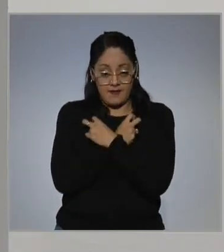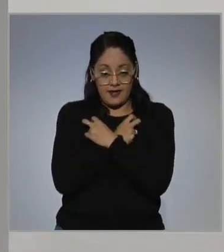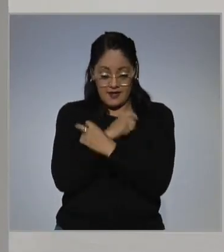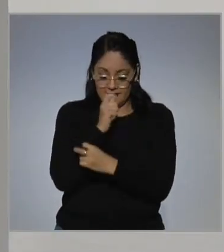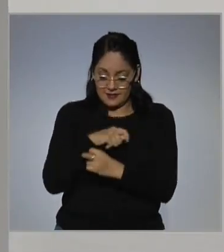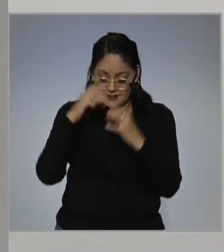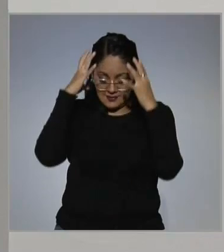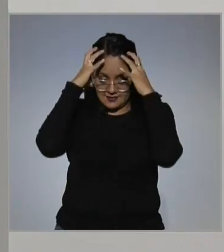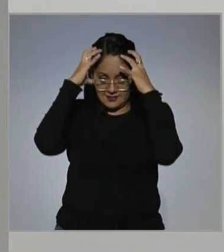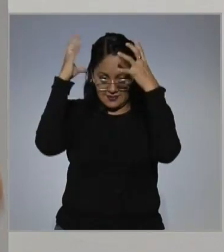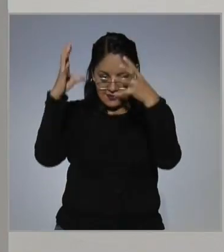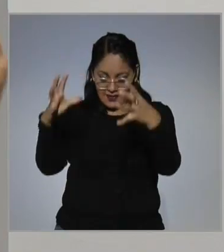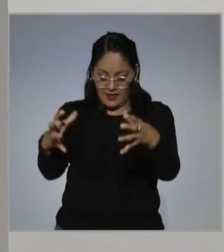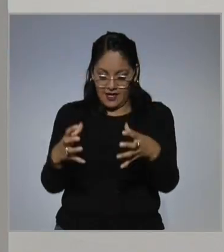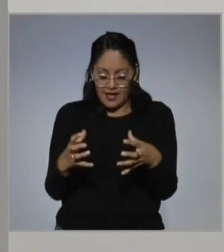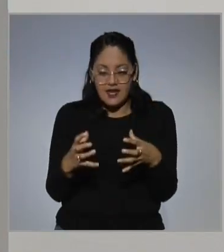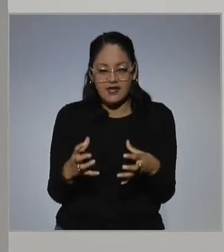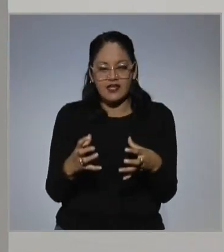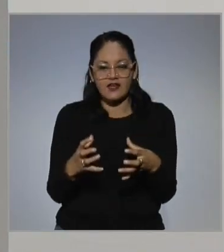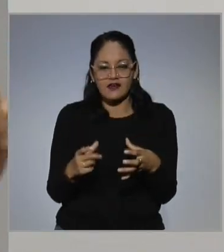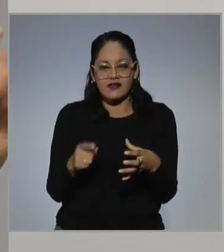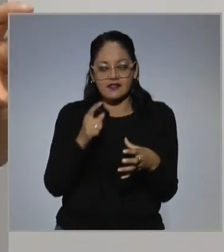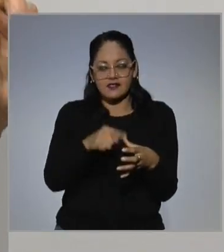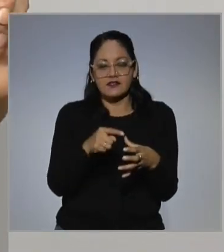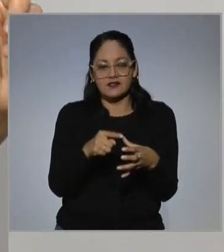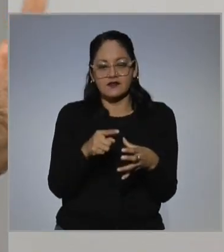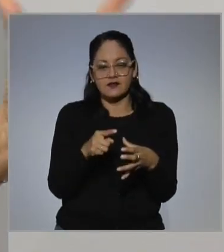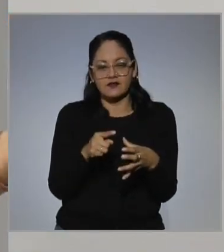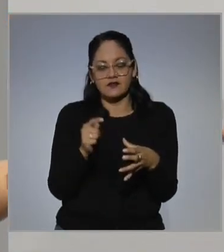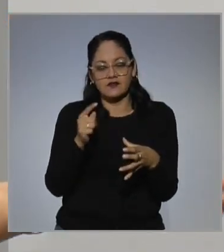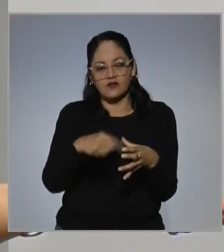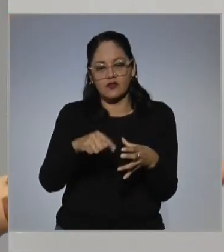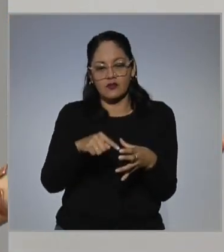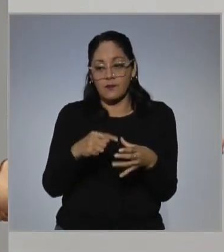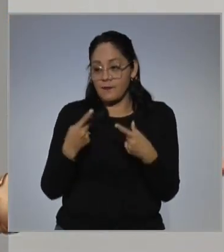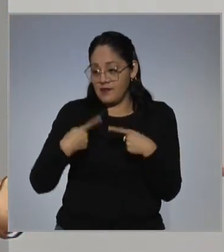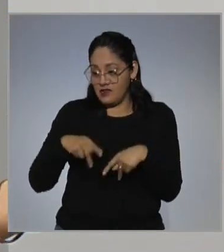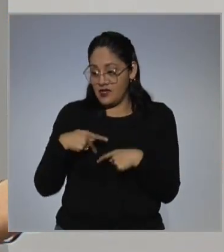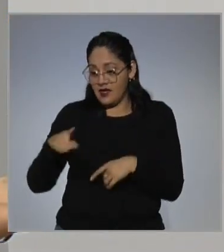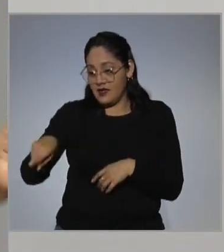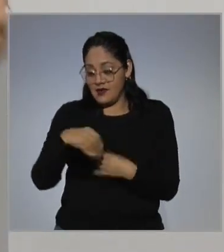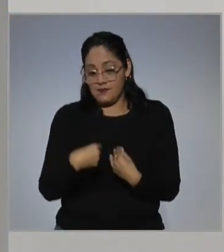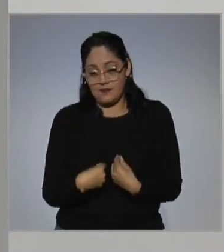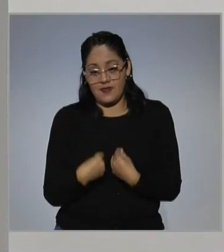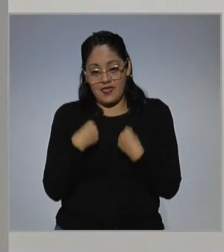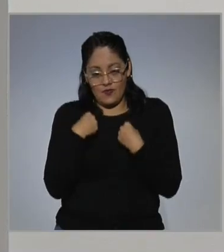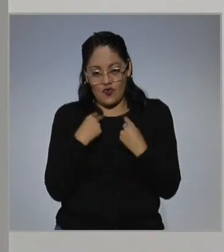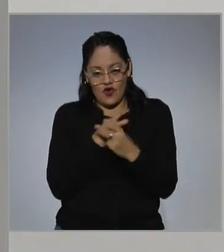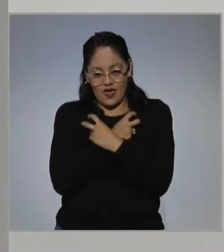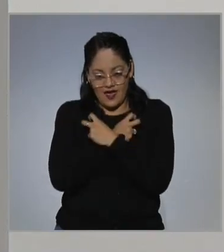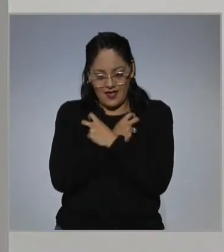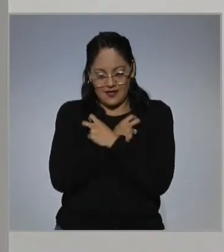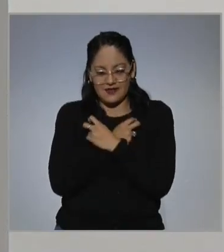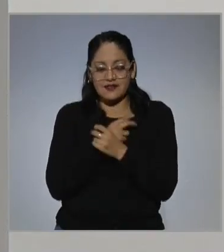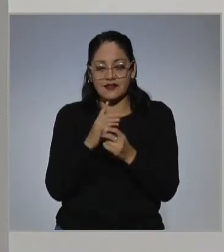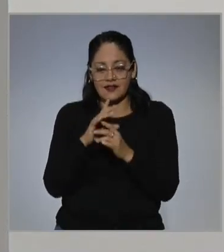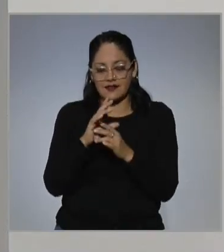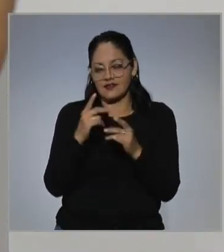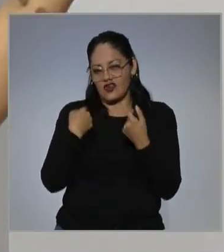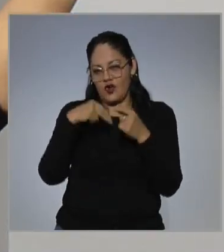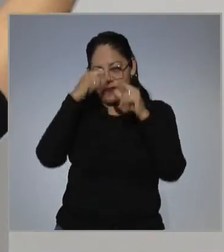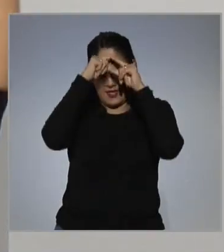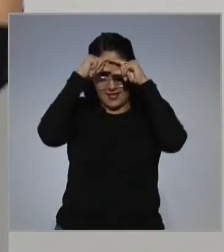Sí. Entonces, no pueden faltar las calaveritas de los vivos, eso es lo singular, ¿no? La calaverita que dice